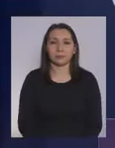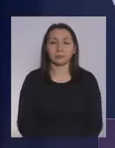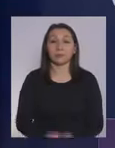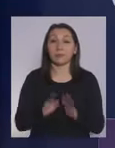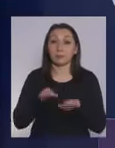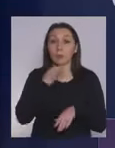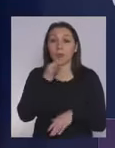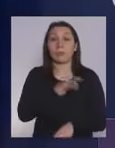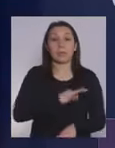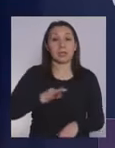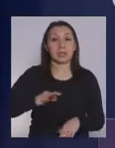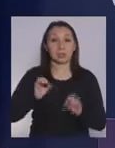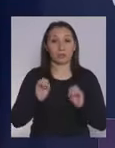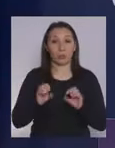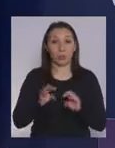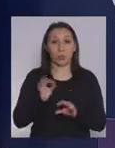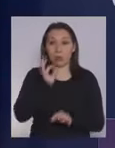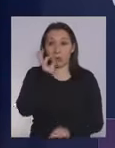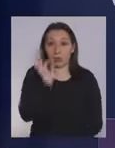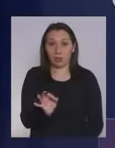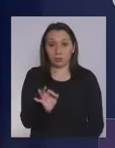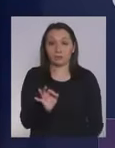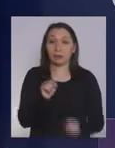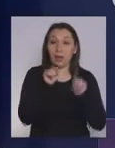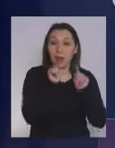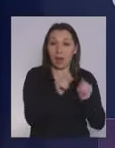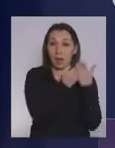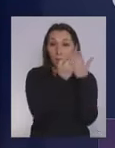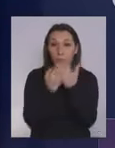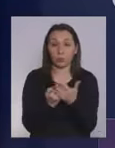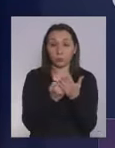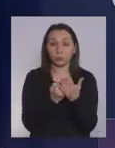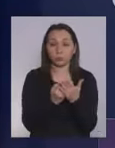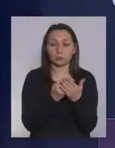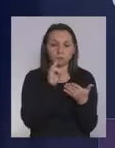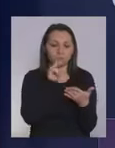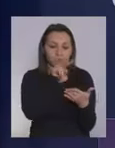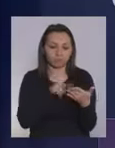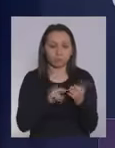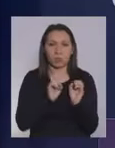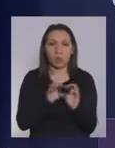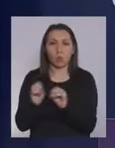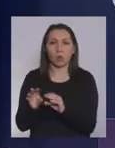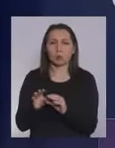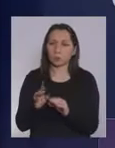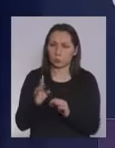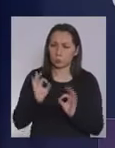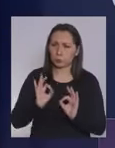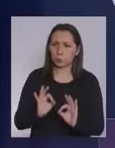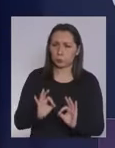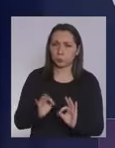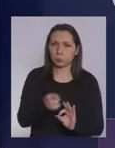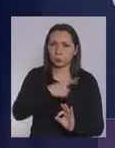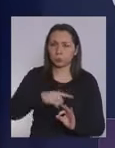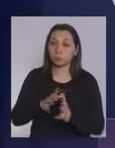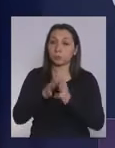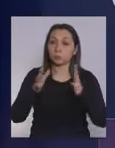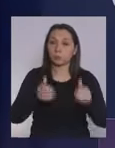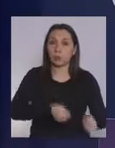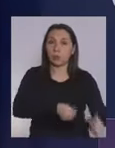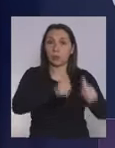como dijo el ministro educación la verdad que este estudio muestra en educación es un estudio duro no es cierto que nos pone un gran